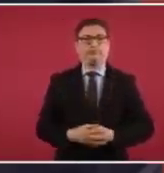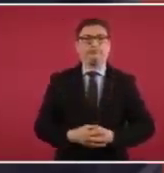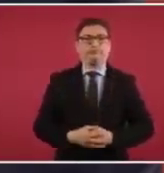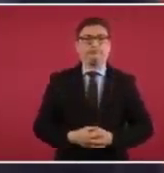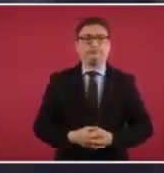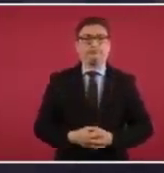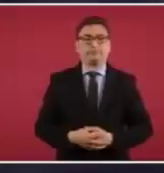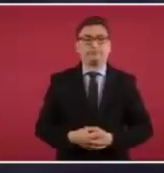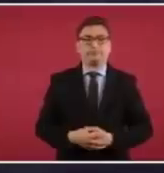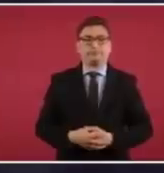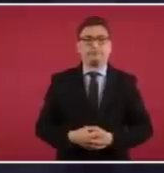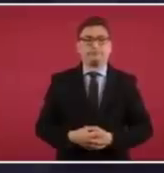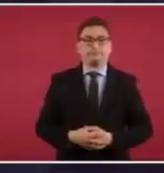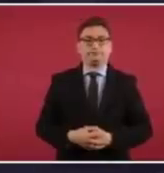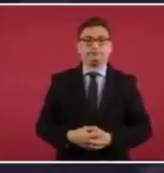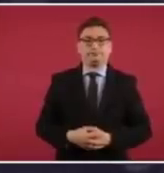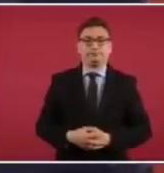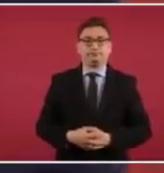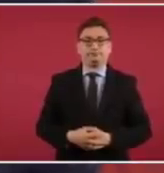Y sí,